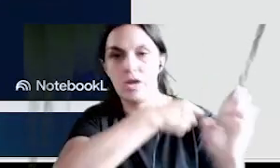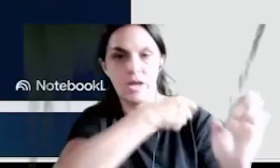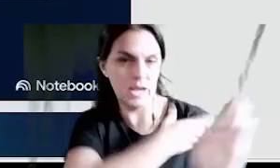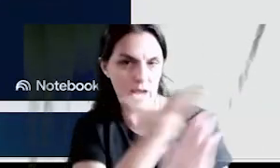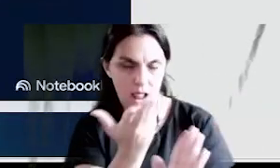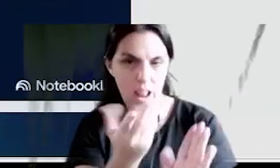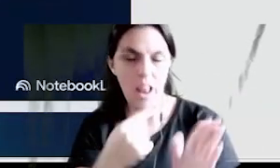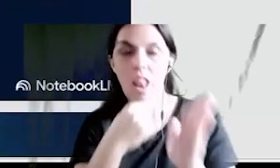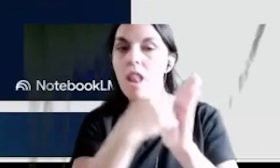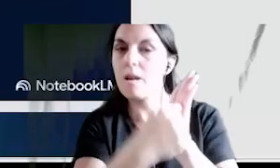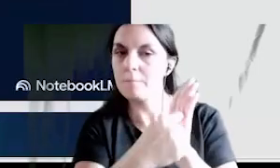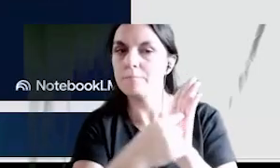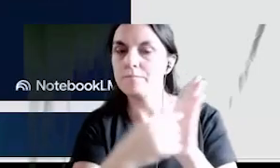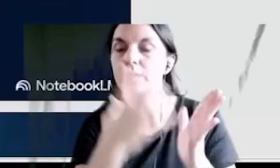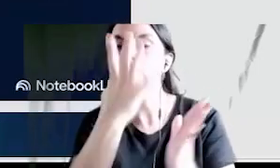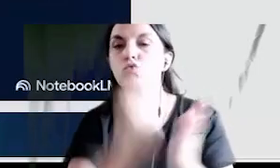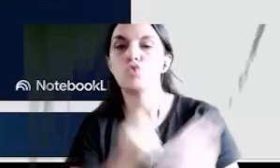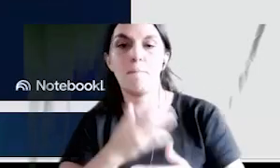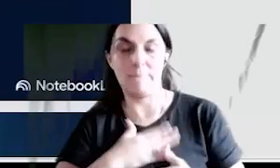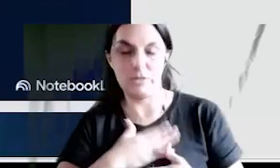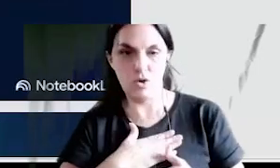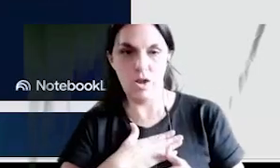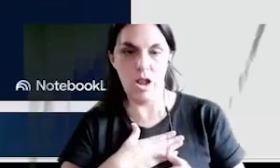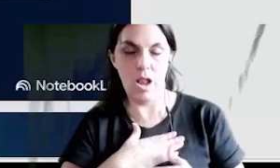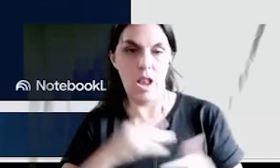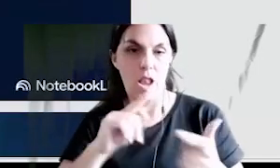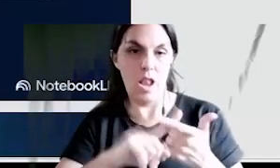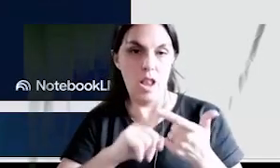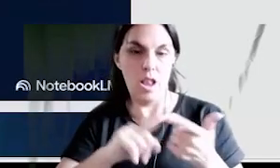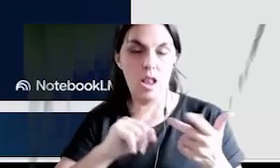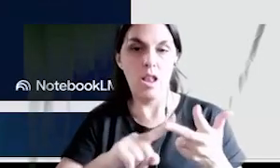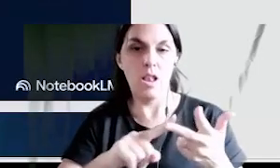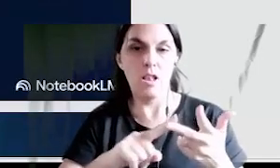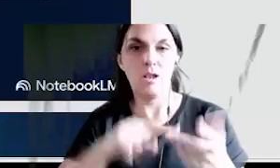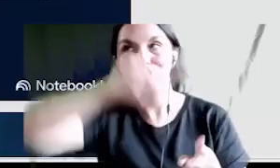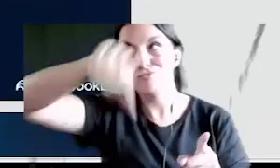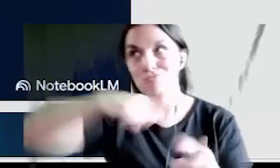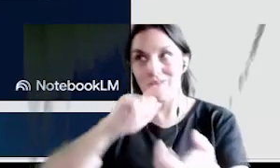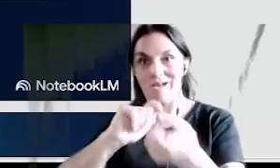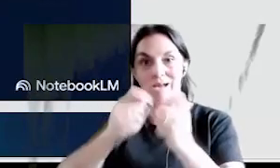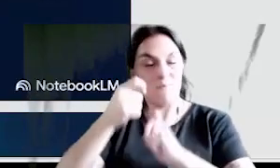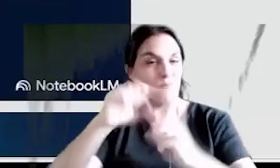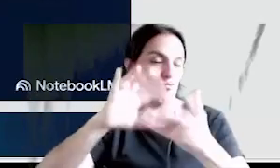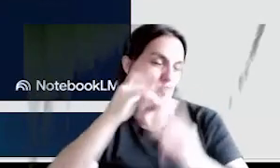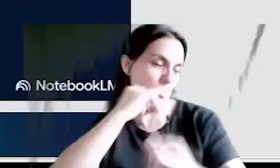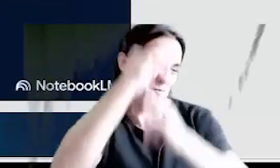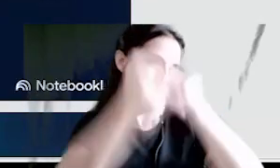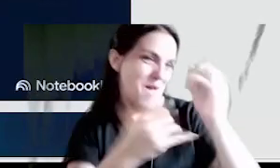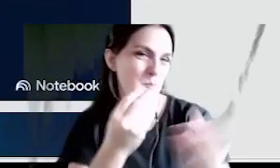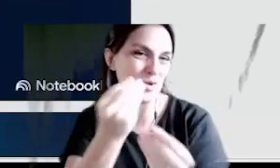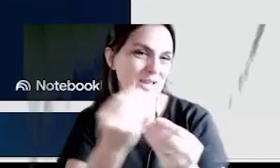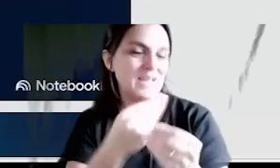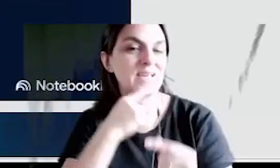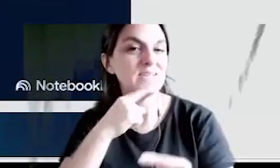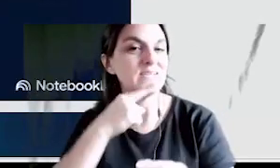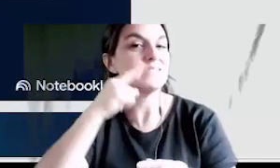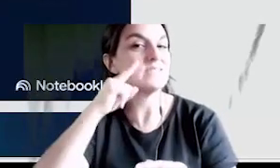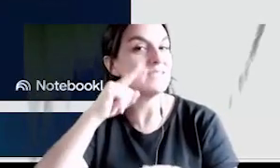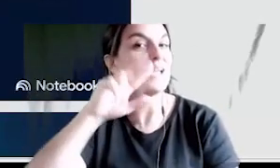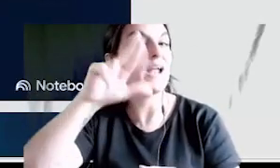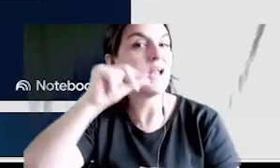generales, después tenemos las deducciones personales, y nosotros invertimos un poco la exposición, porque en el CIRADIG